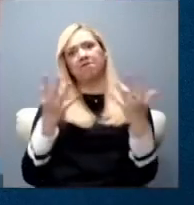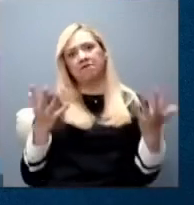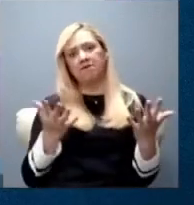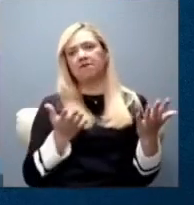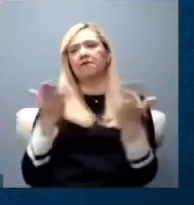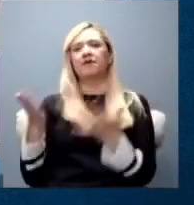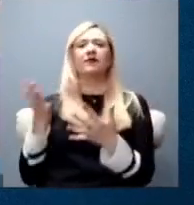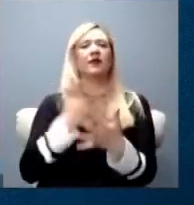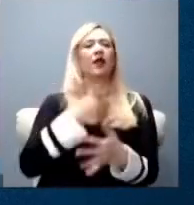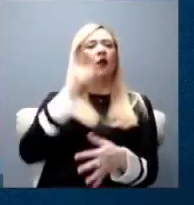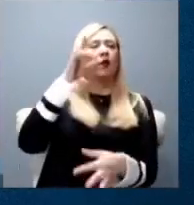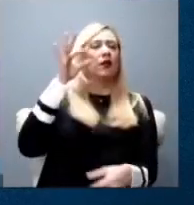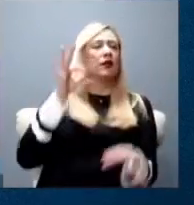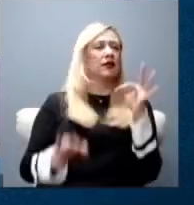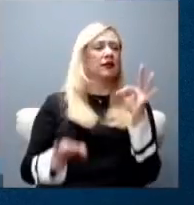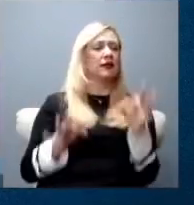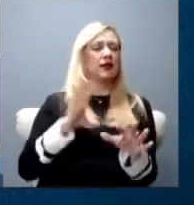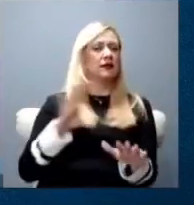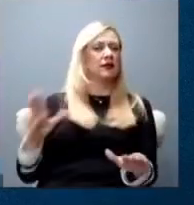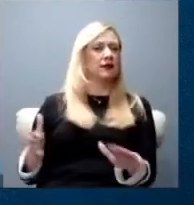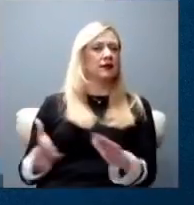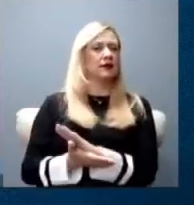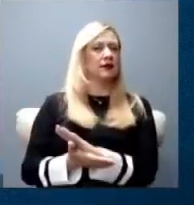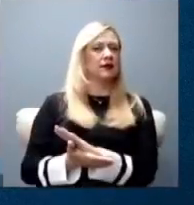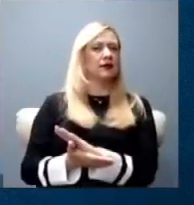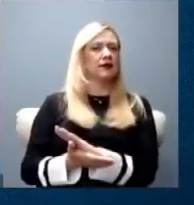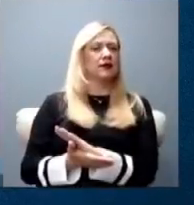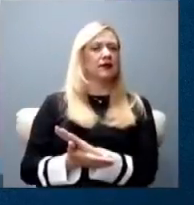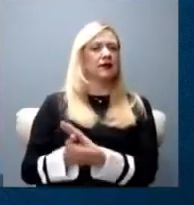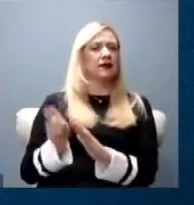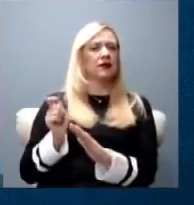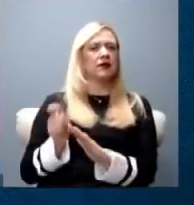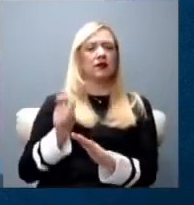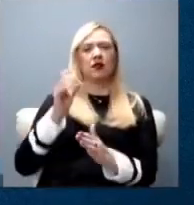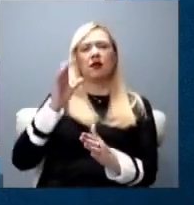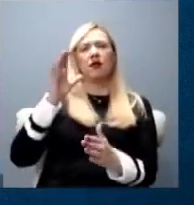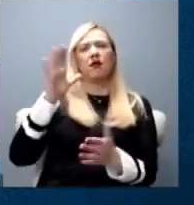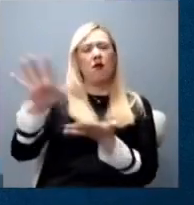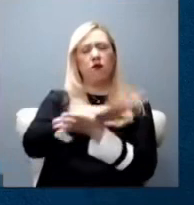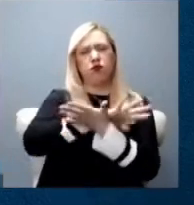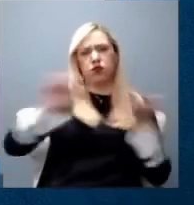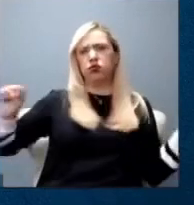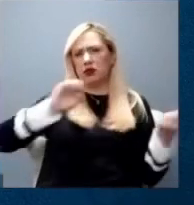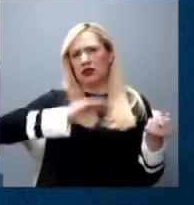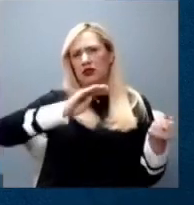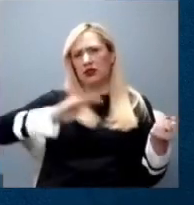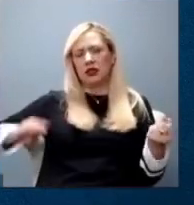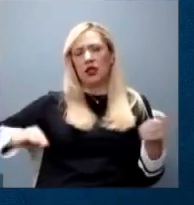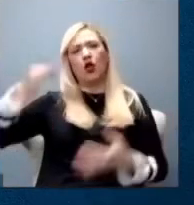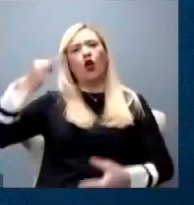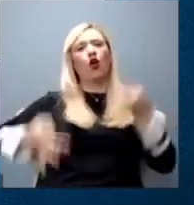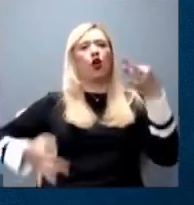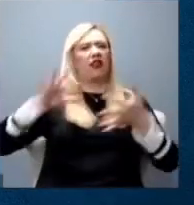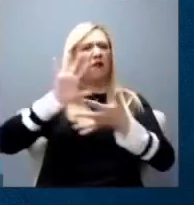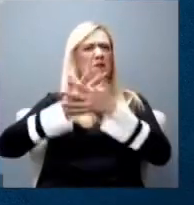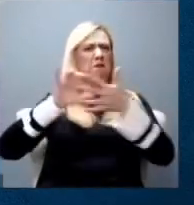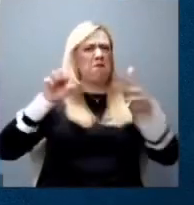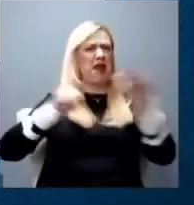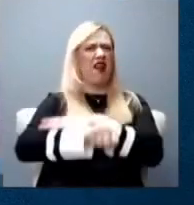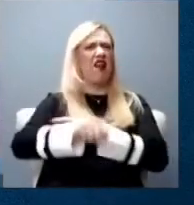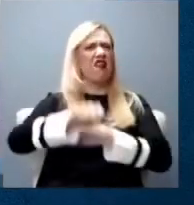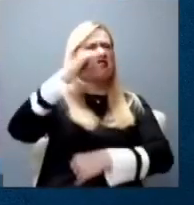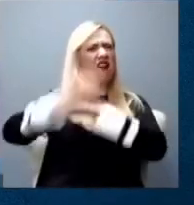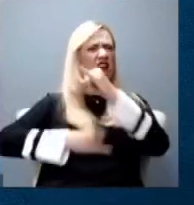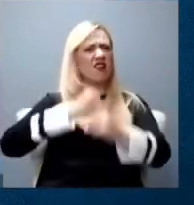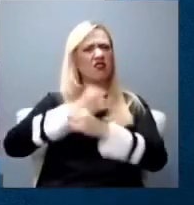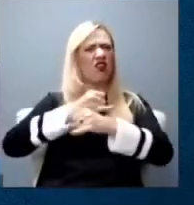quedó pendiente, que está vinculada también con, por ejemplo, los crímenes de lesa humanidad, que ya mencionaba Marcia, que es la Corte Penal Internacional. ¿Qué nos puedes decir de